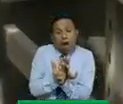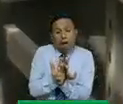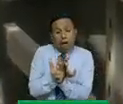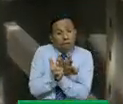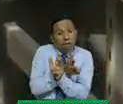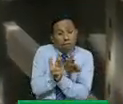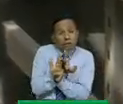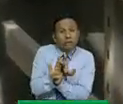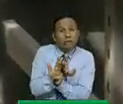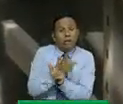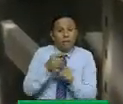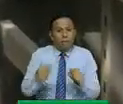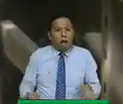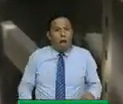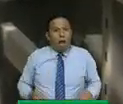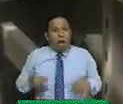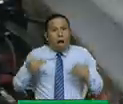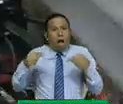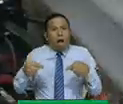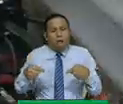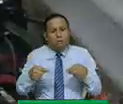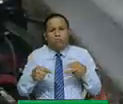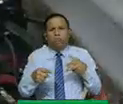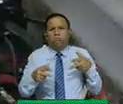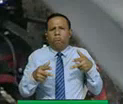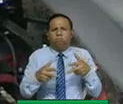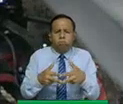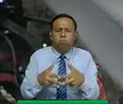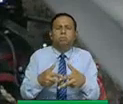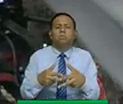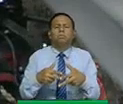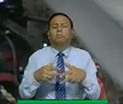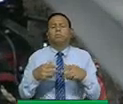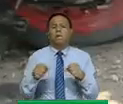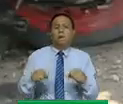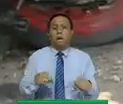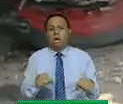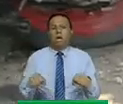del camión toparon con la moto y eso generó la pérdida de equilibrio.